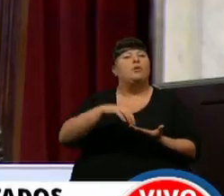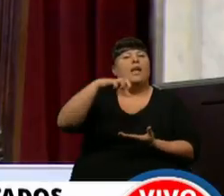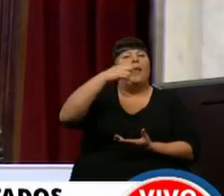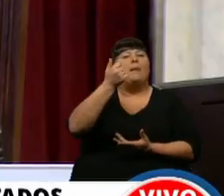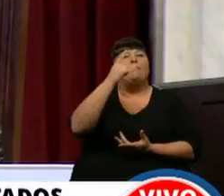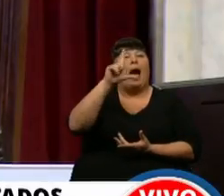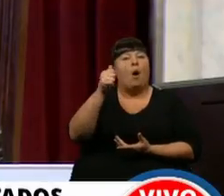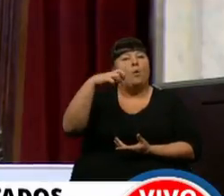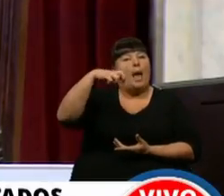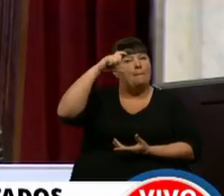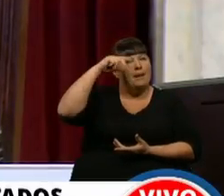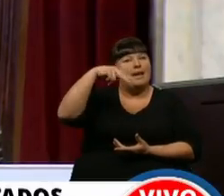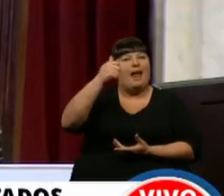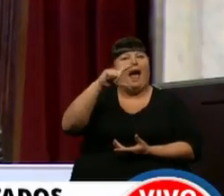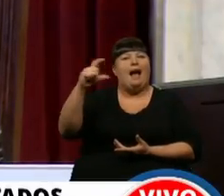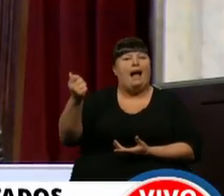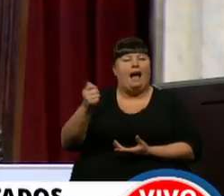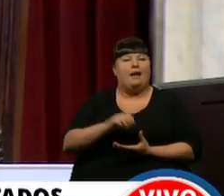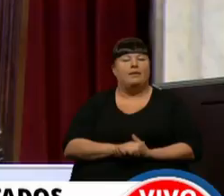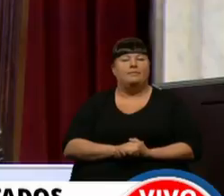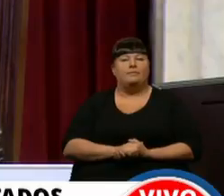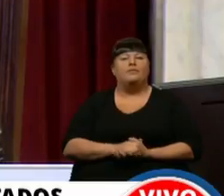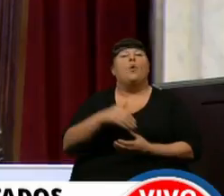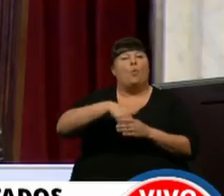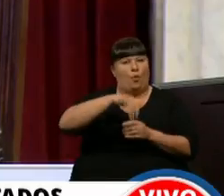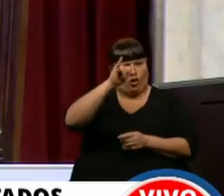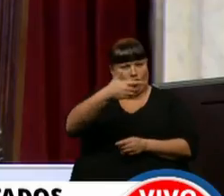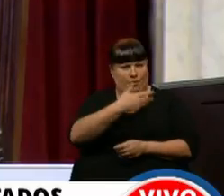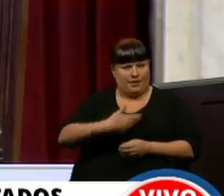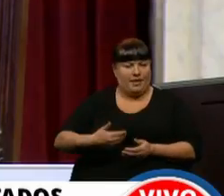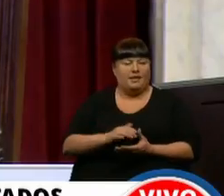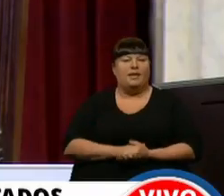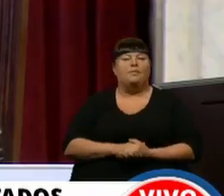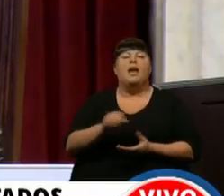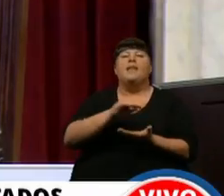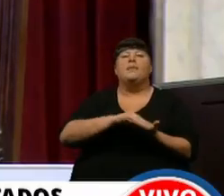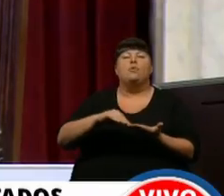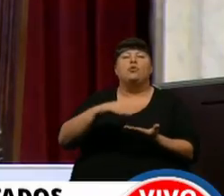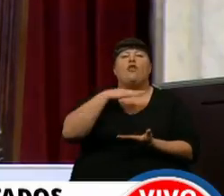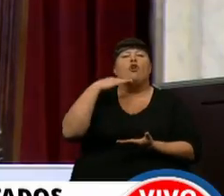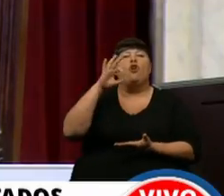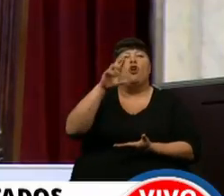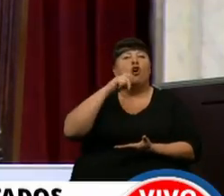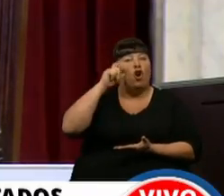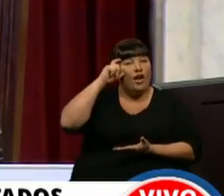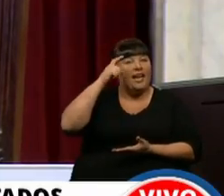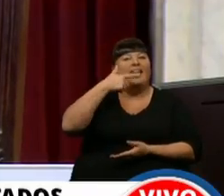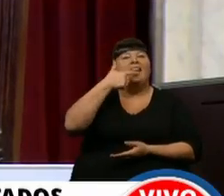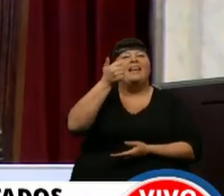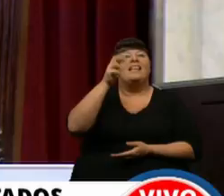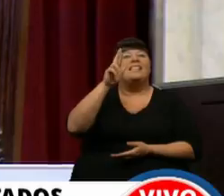paula andrea pena k afirmativo presidente diputado jorge sarghini